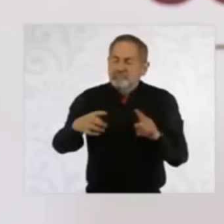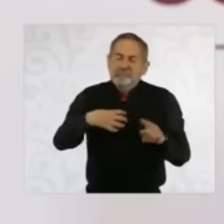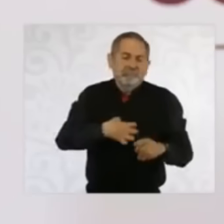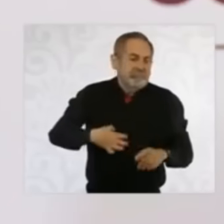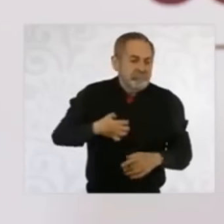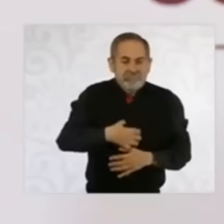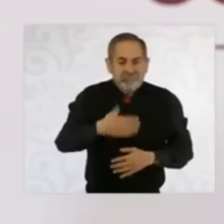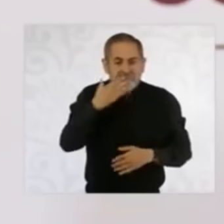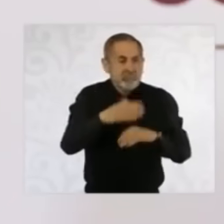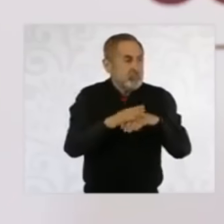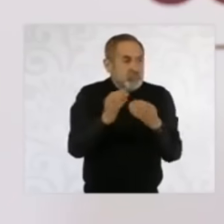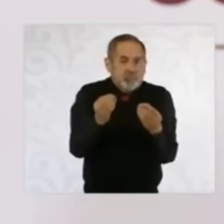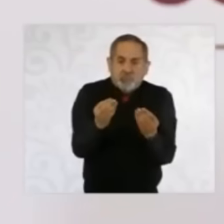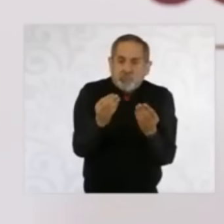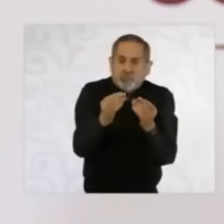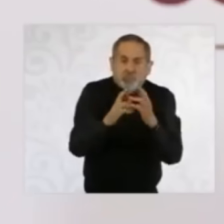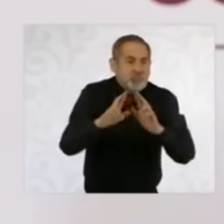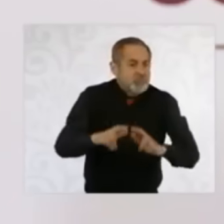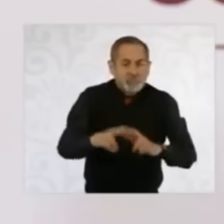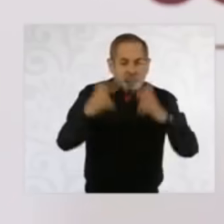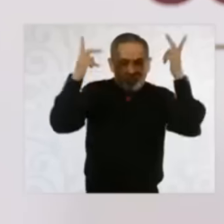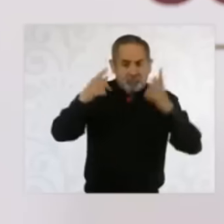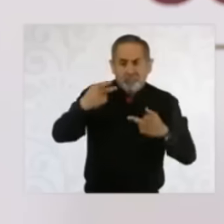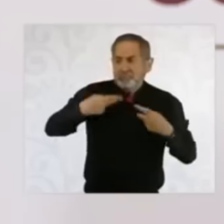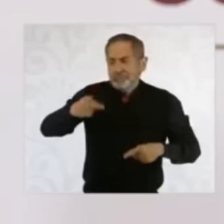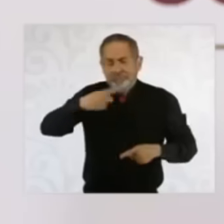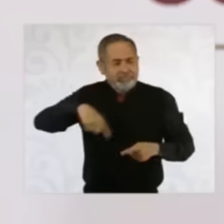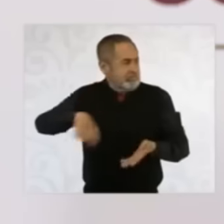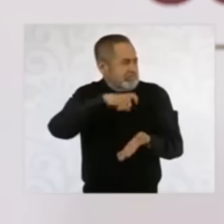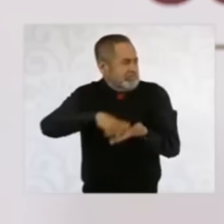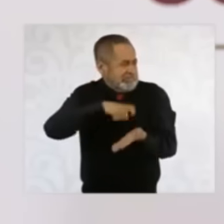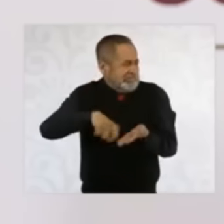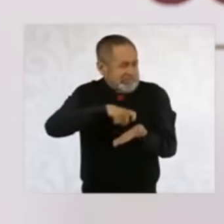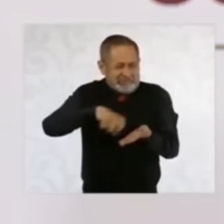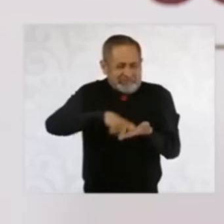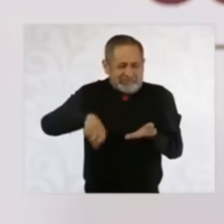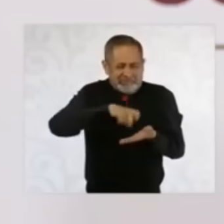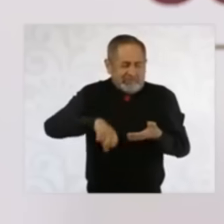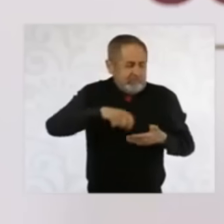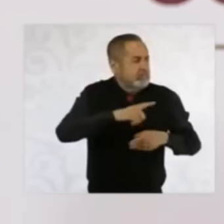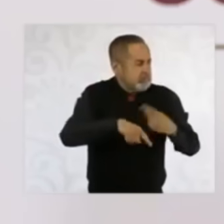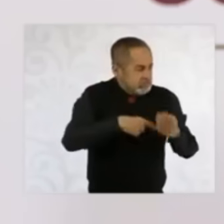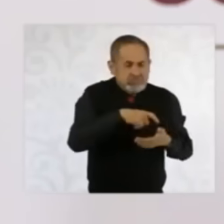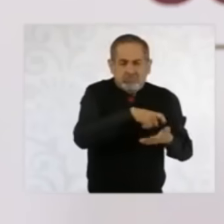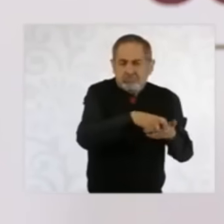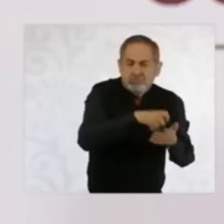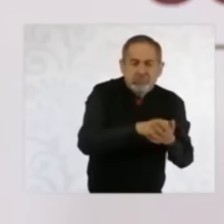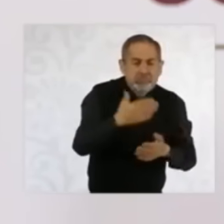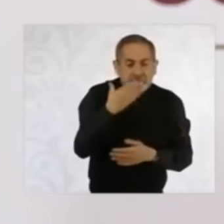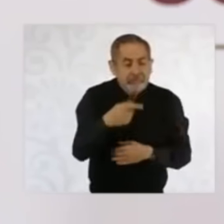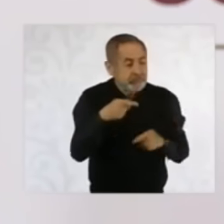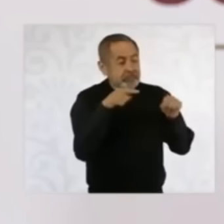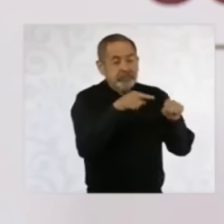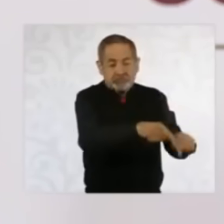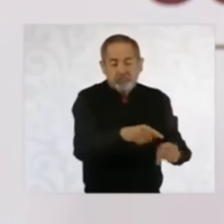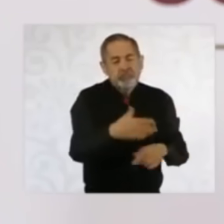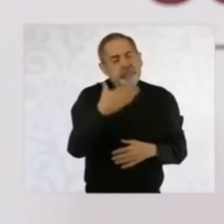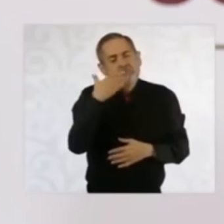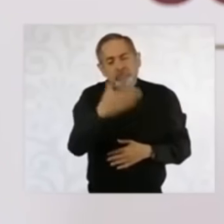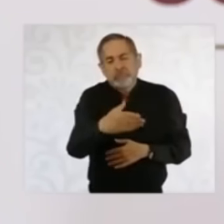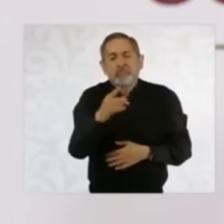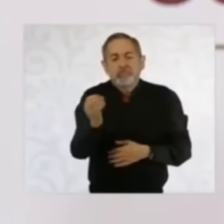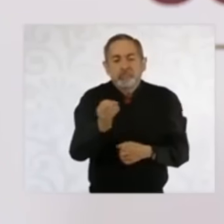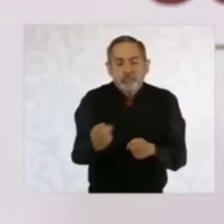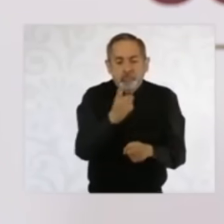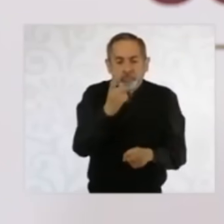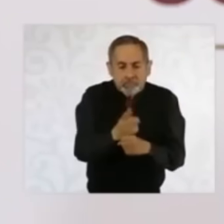una lista para No dejarse llevar por el entusiasmo Recuerden que lo importante es disfrutar de las ofertas sin comprometer la economía familiar y